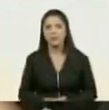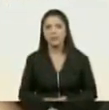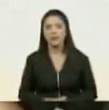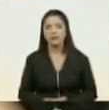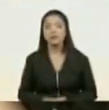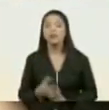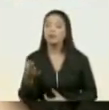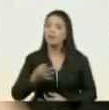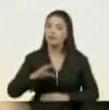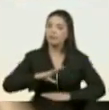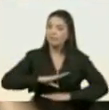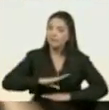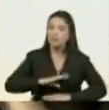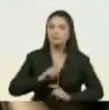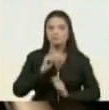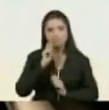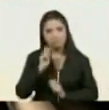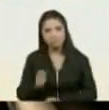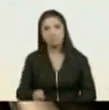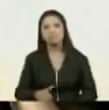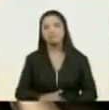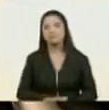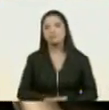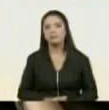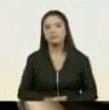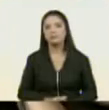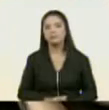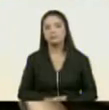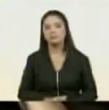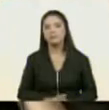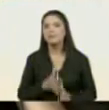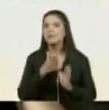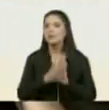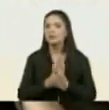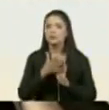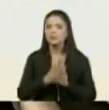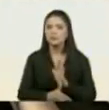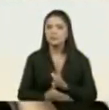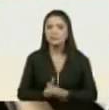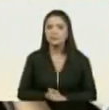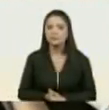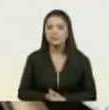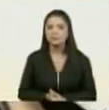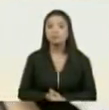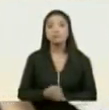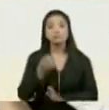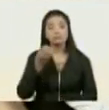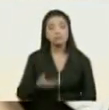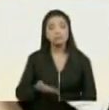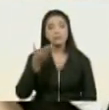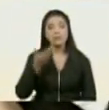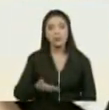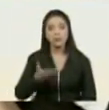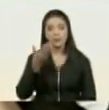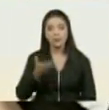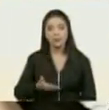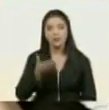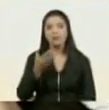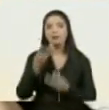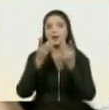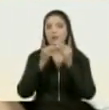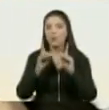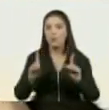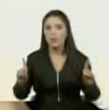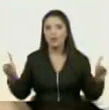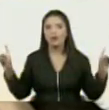complacencia por lo que constituye una referencia fundamental de las democracias de